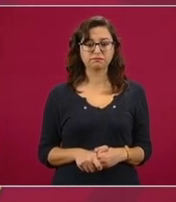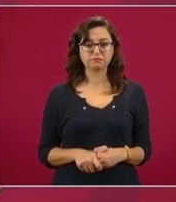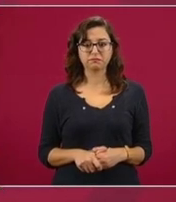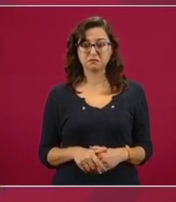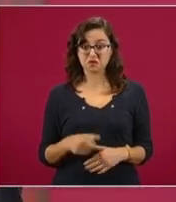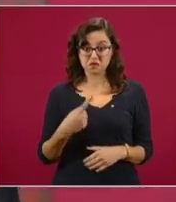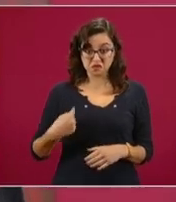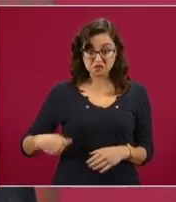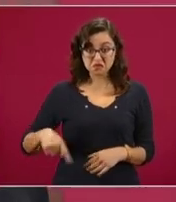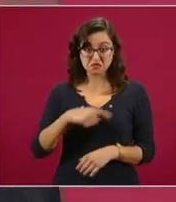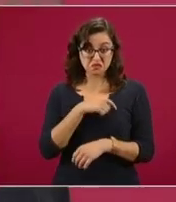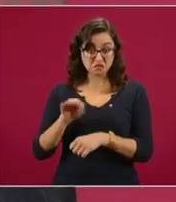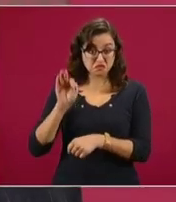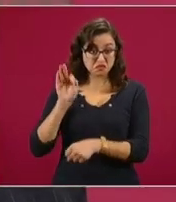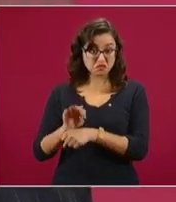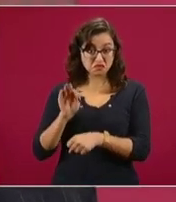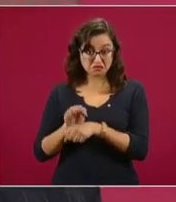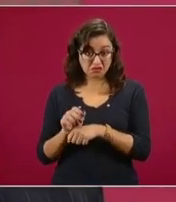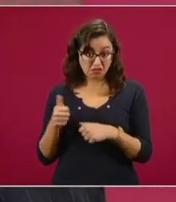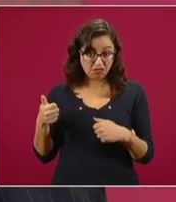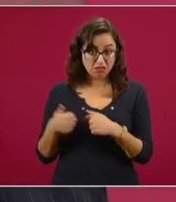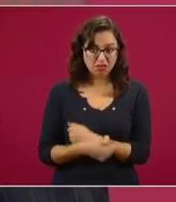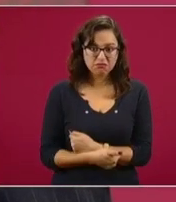en cubrir a nadie